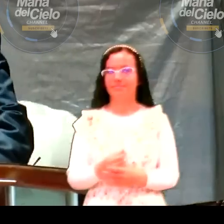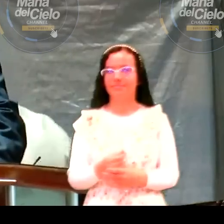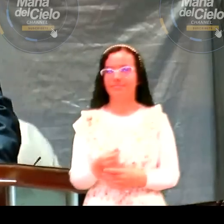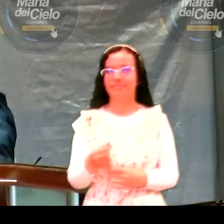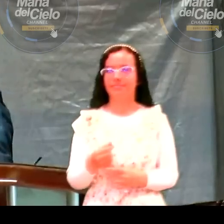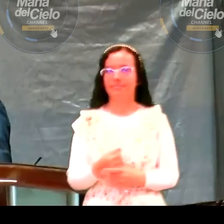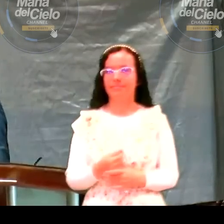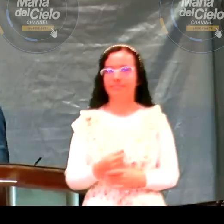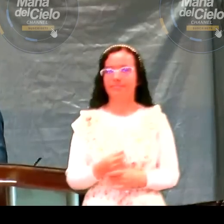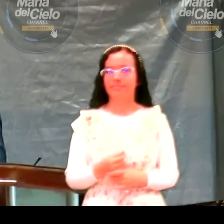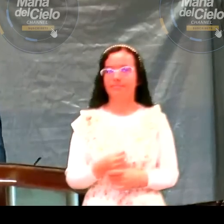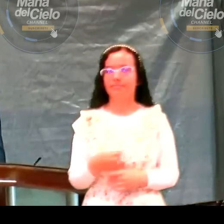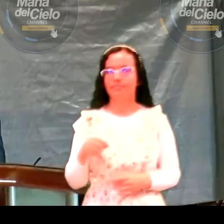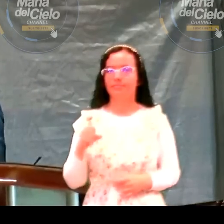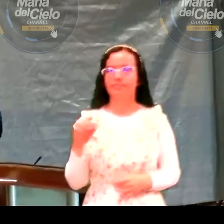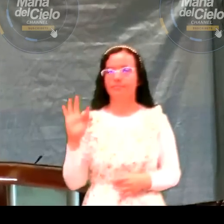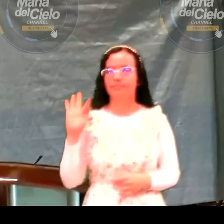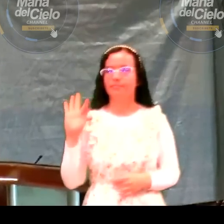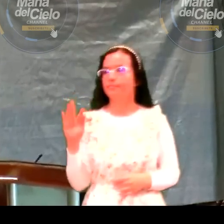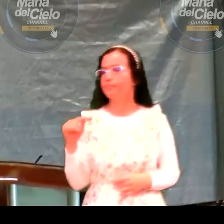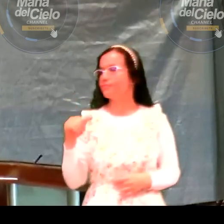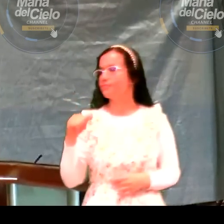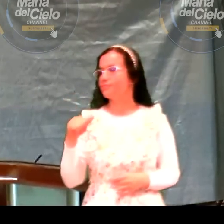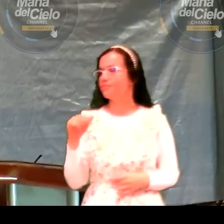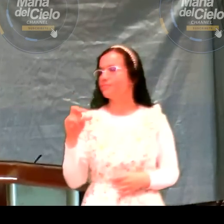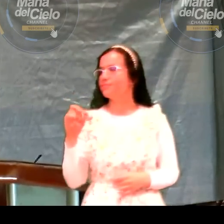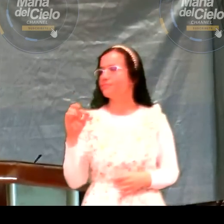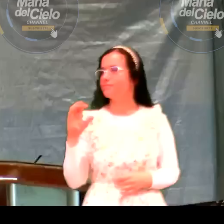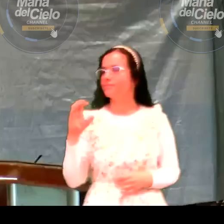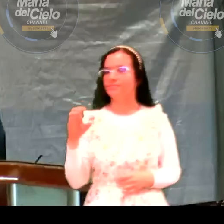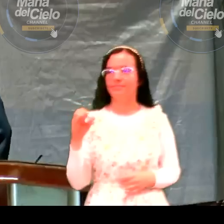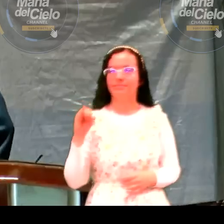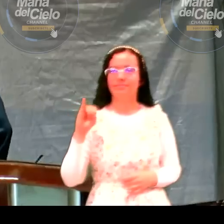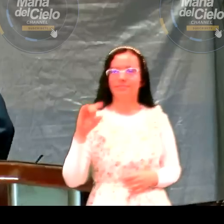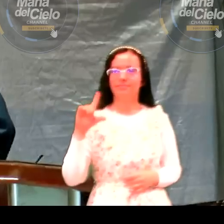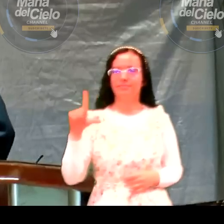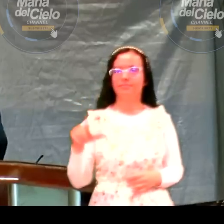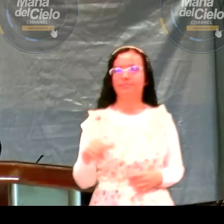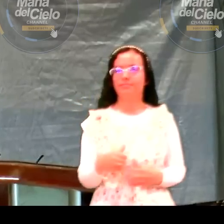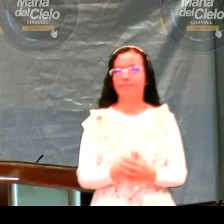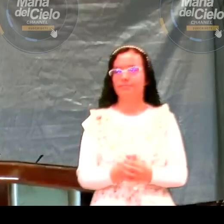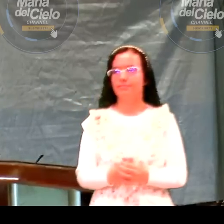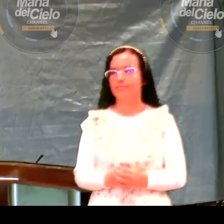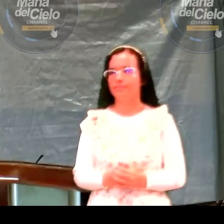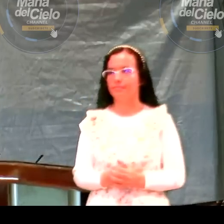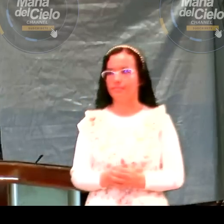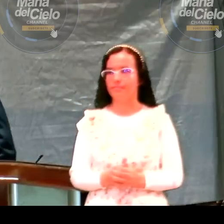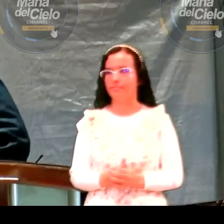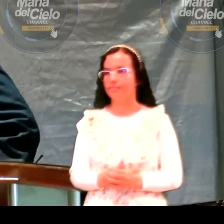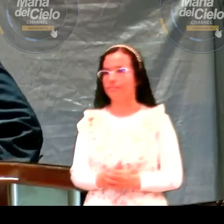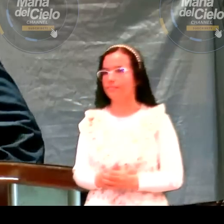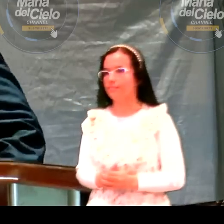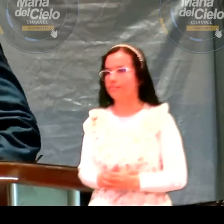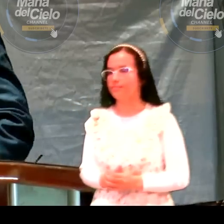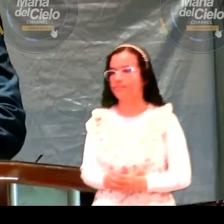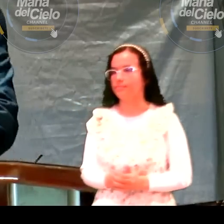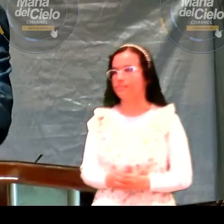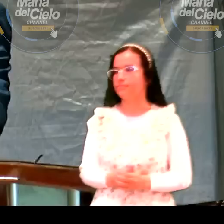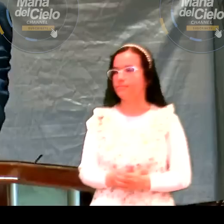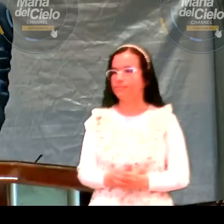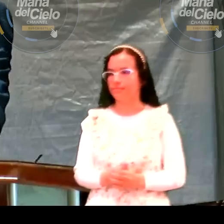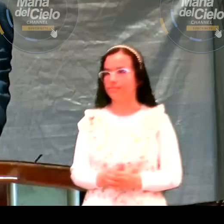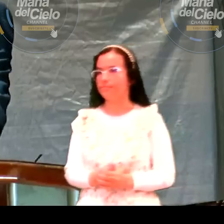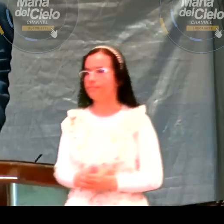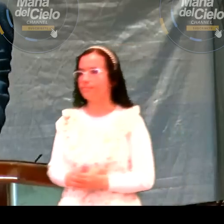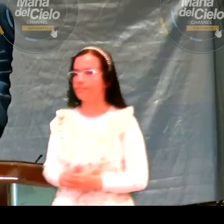pone difícil. A ver si logramos creer. Estaba pensando cuando el Señor le